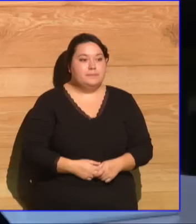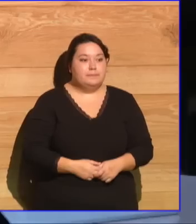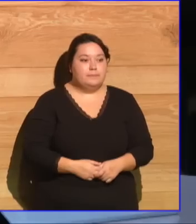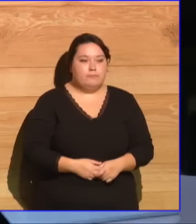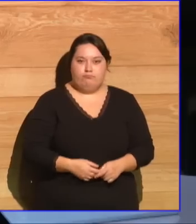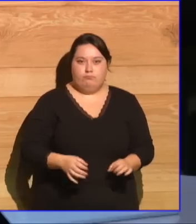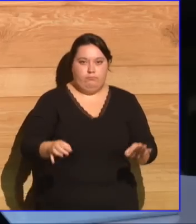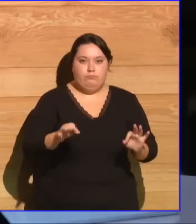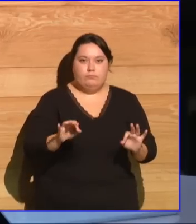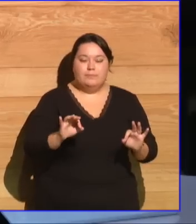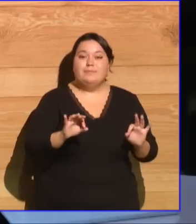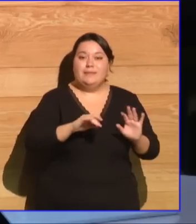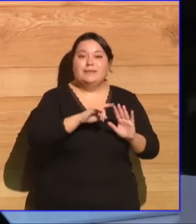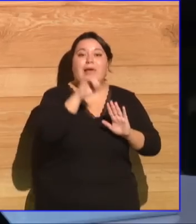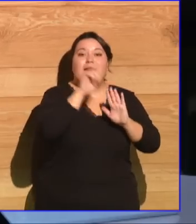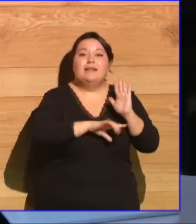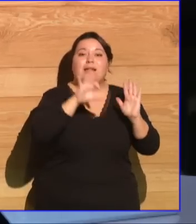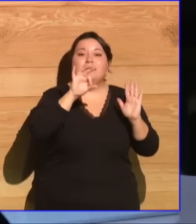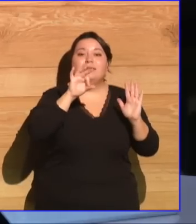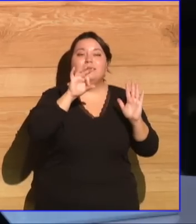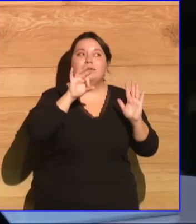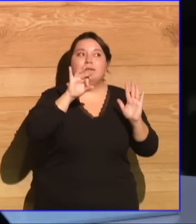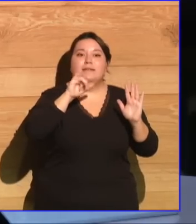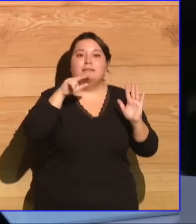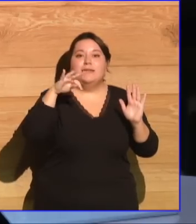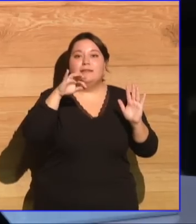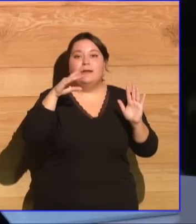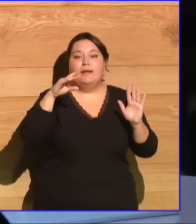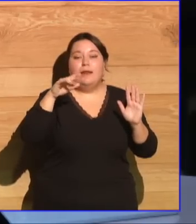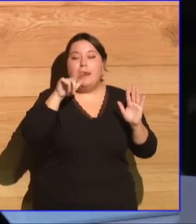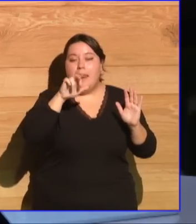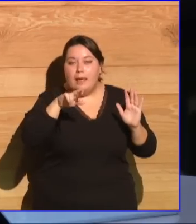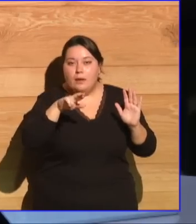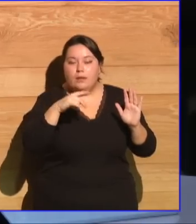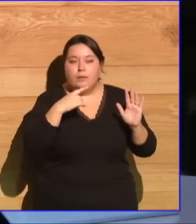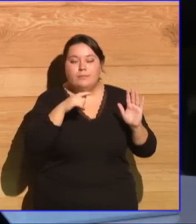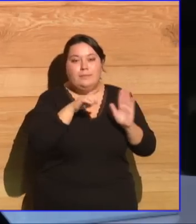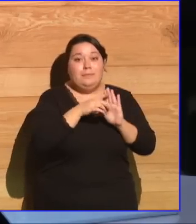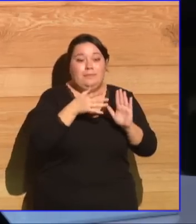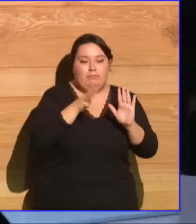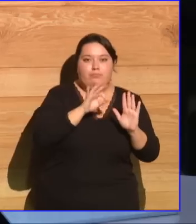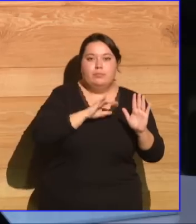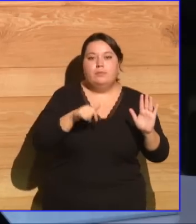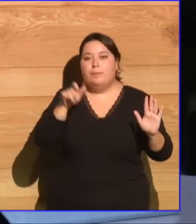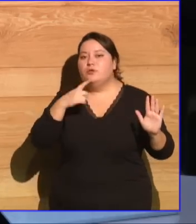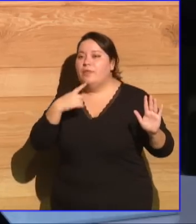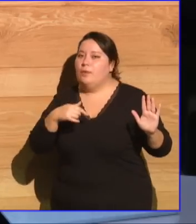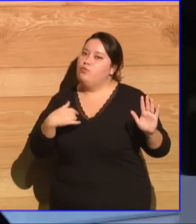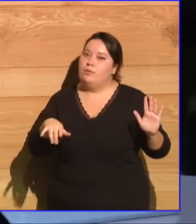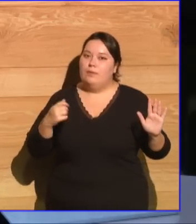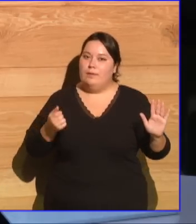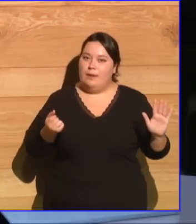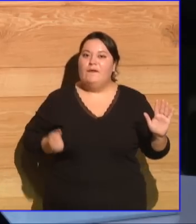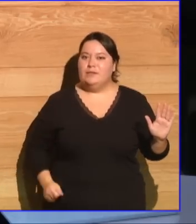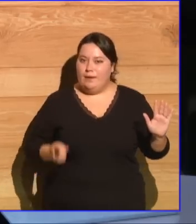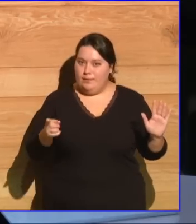definitivamente decide que va a hacer la lista de Schindler, Sí. alguien dice la va a cagar. No es una historia para Spielberg, la vas a cagar. La vas a cagar porque